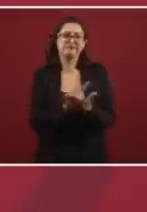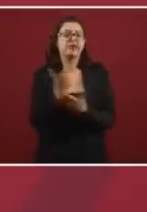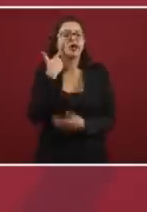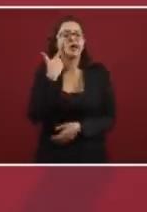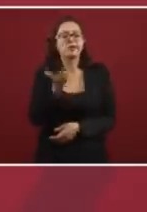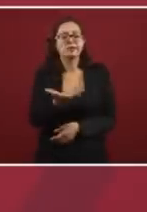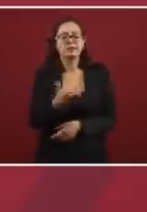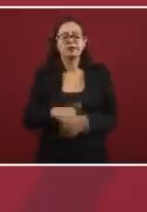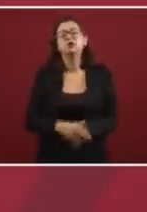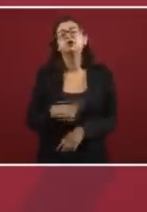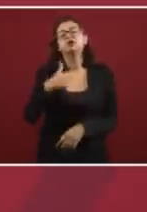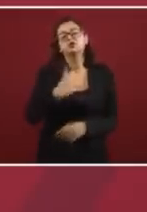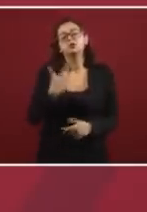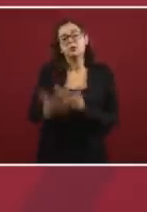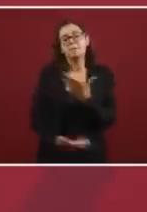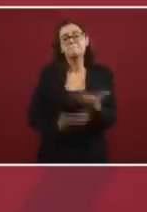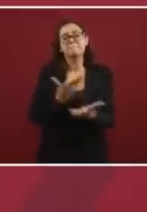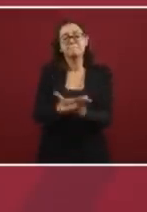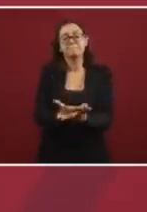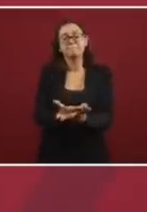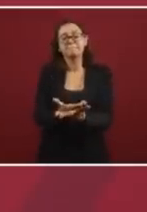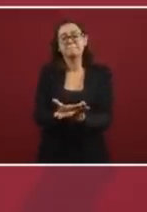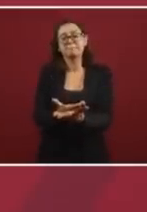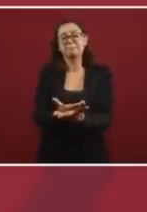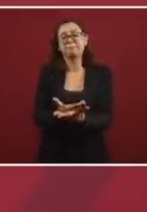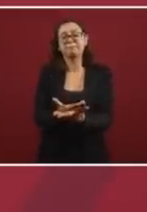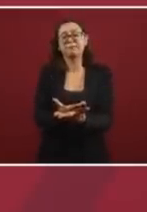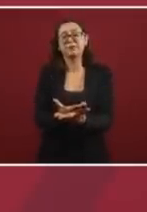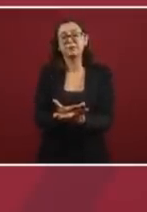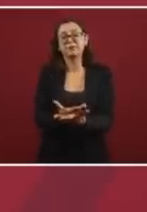yo planteé de que eso